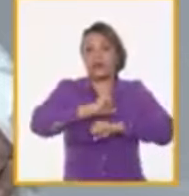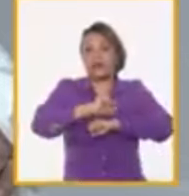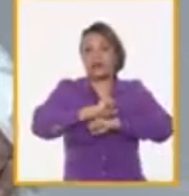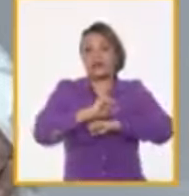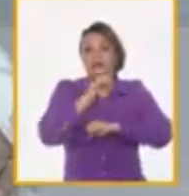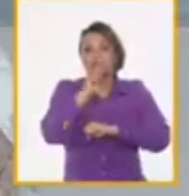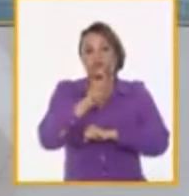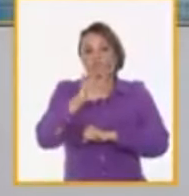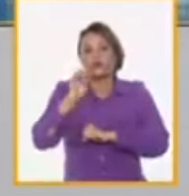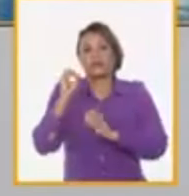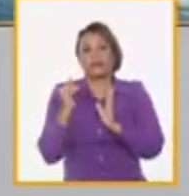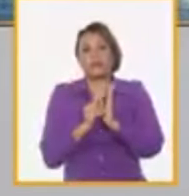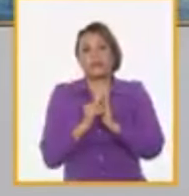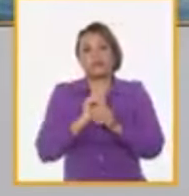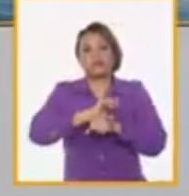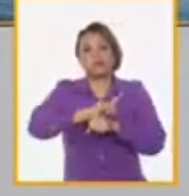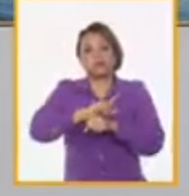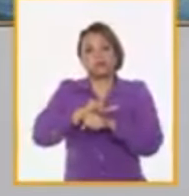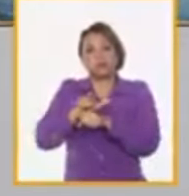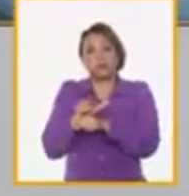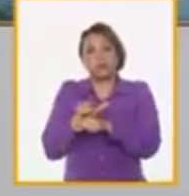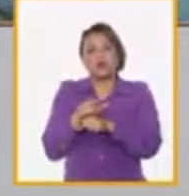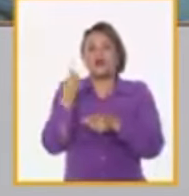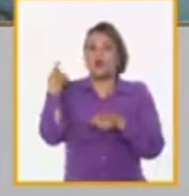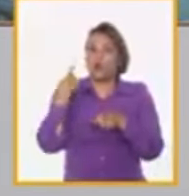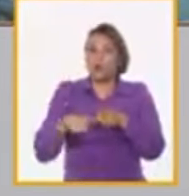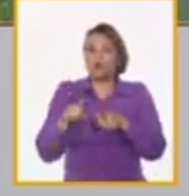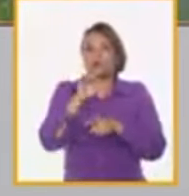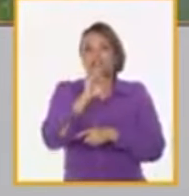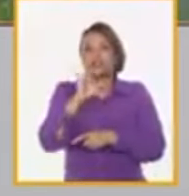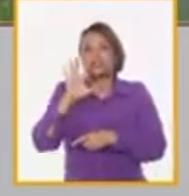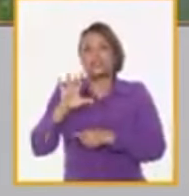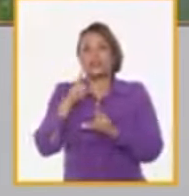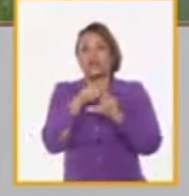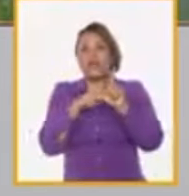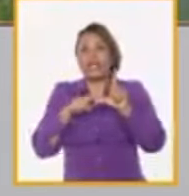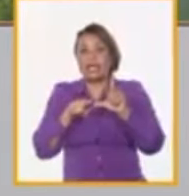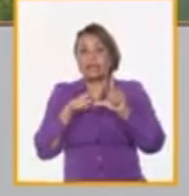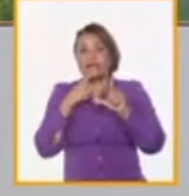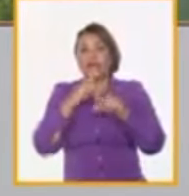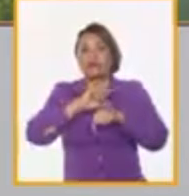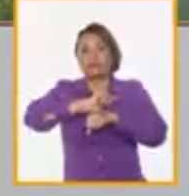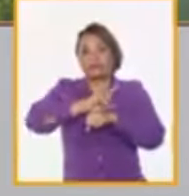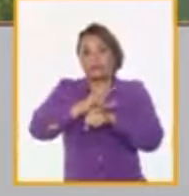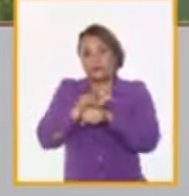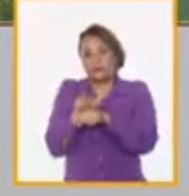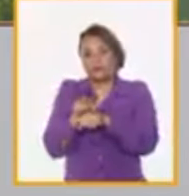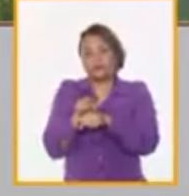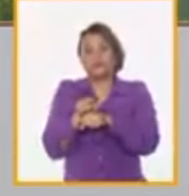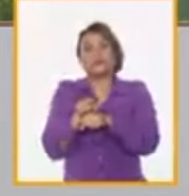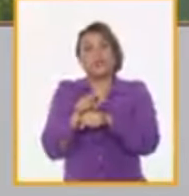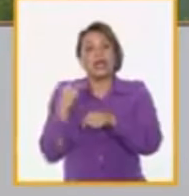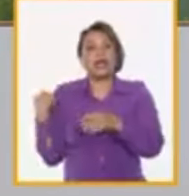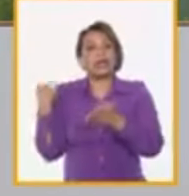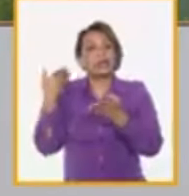por segundo y un equipo de 75 litros por segundo, que en estos momentos se están